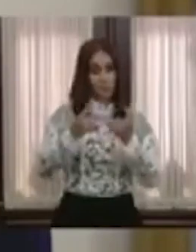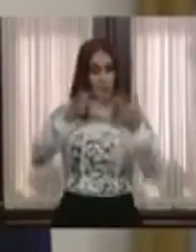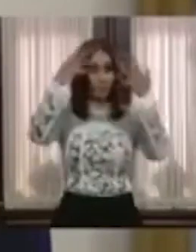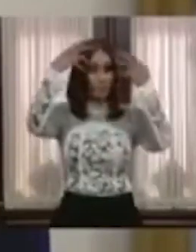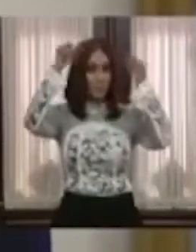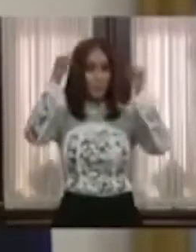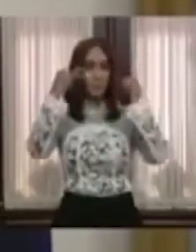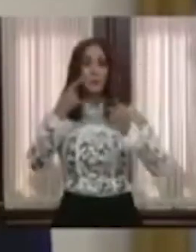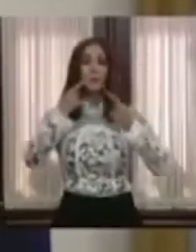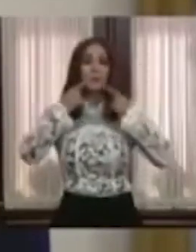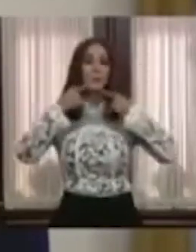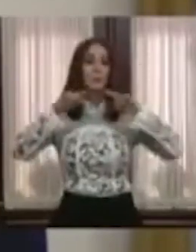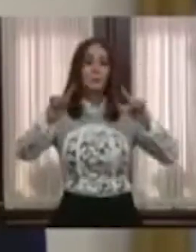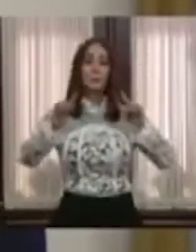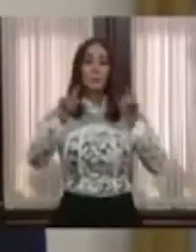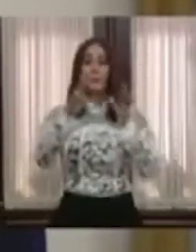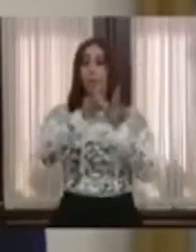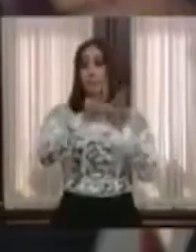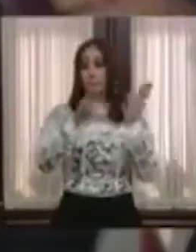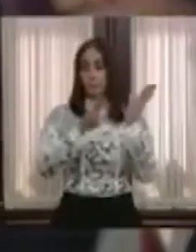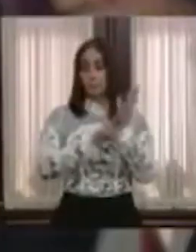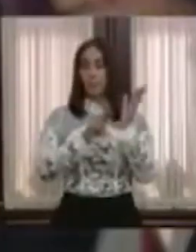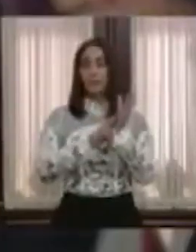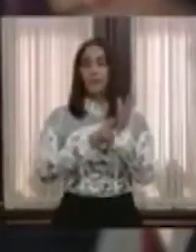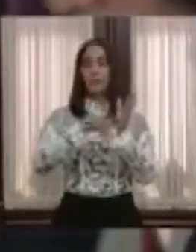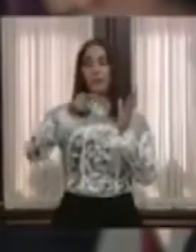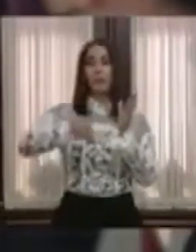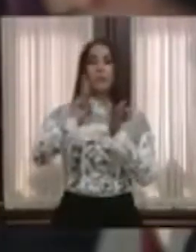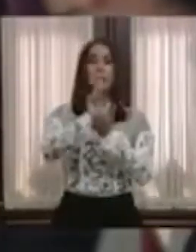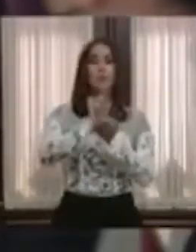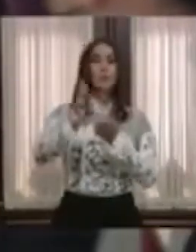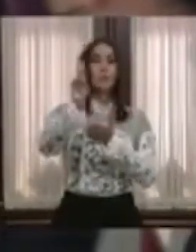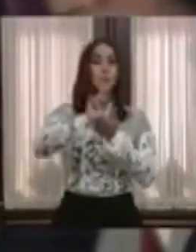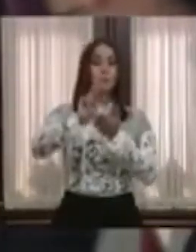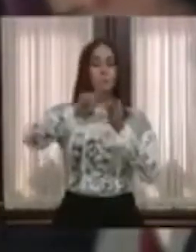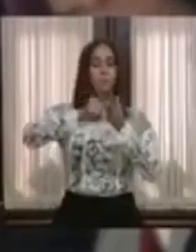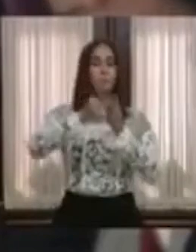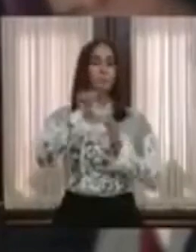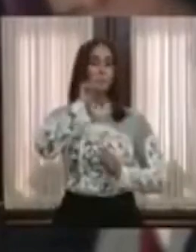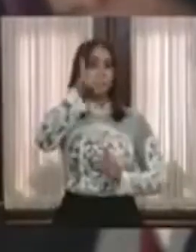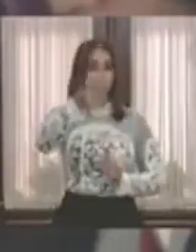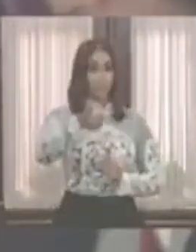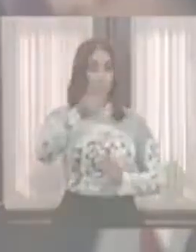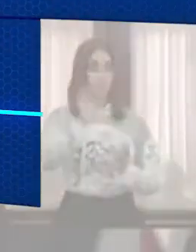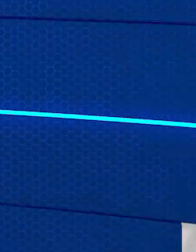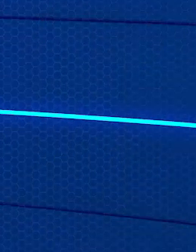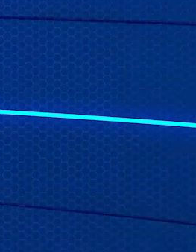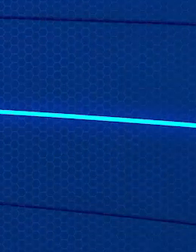incentivarlo y además fortalecerlo, así enfatizó el funcionario Rijo.